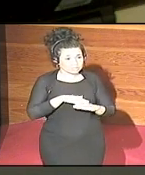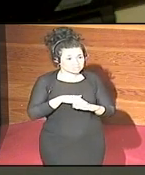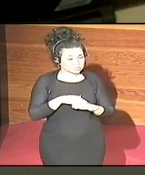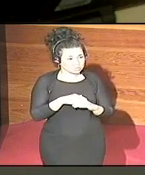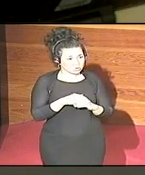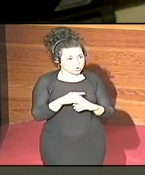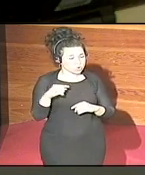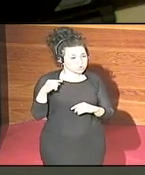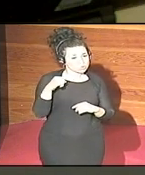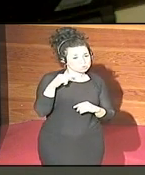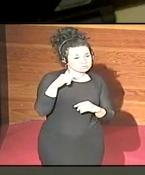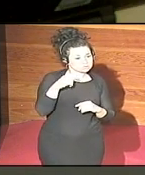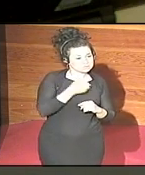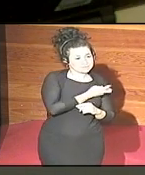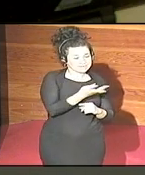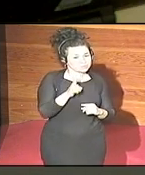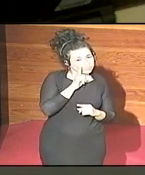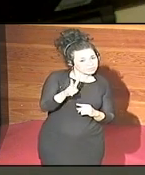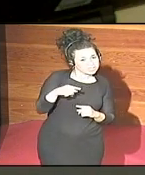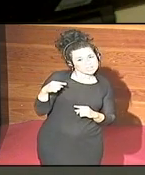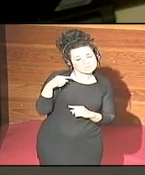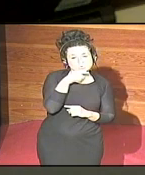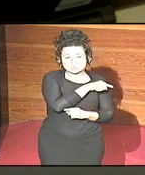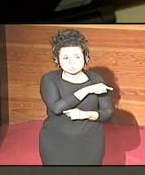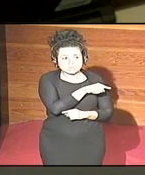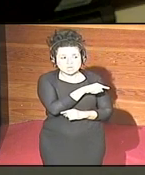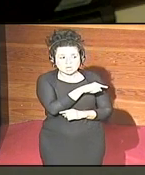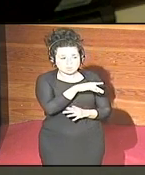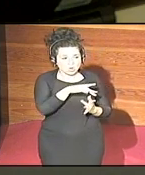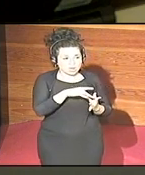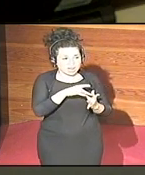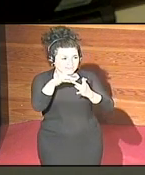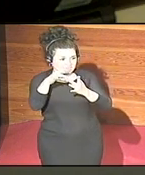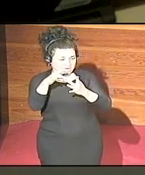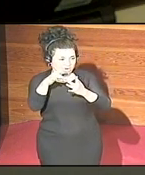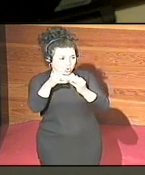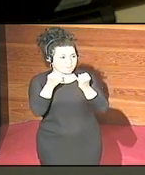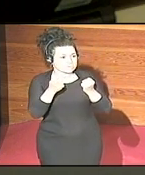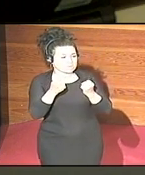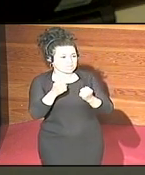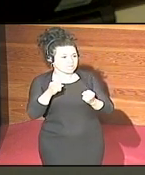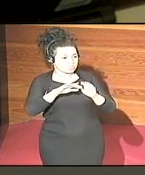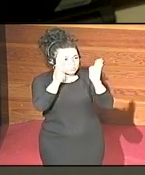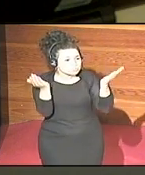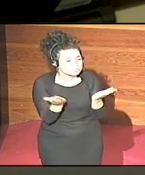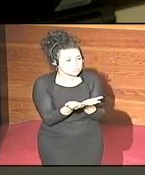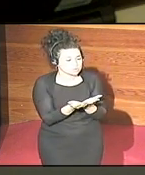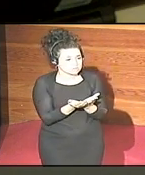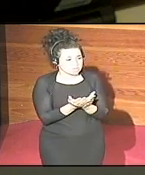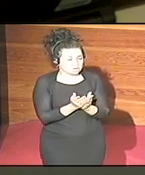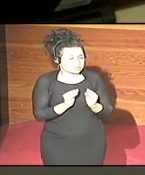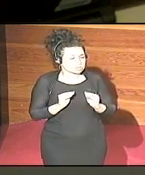como potencia mundial. no así su desarrollo